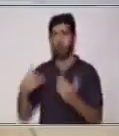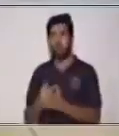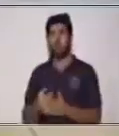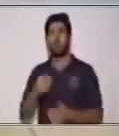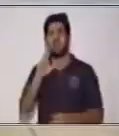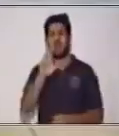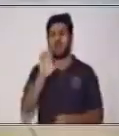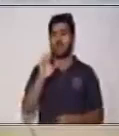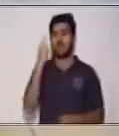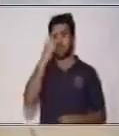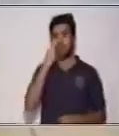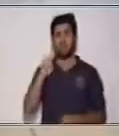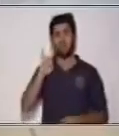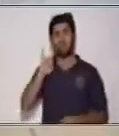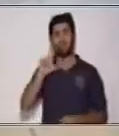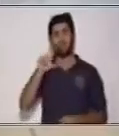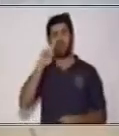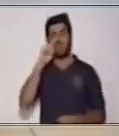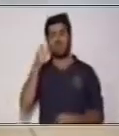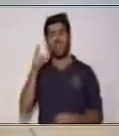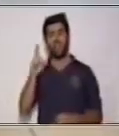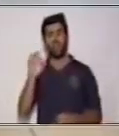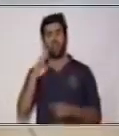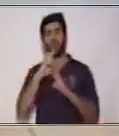de qué? A ver, pensemos en casita.